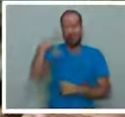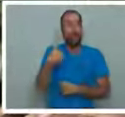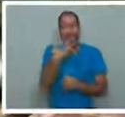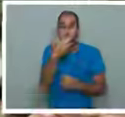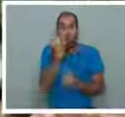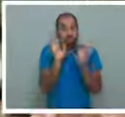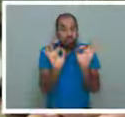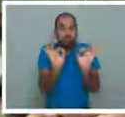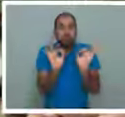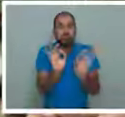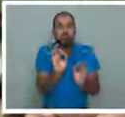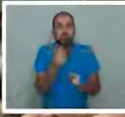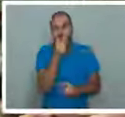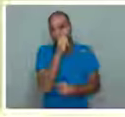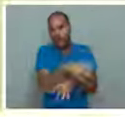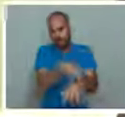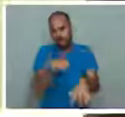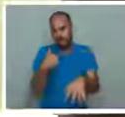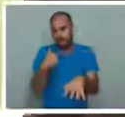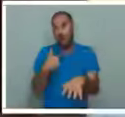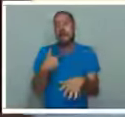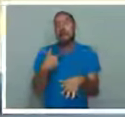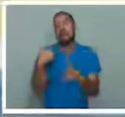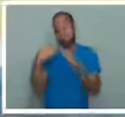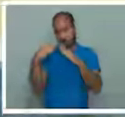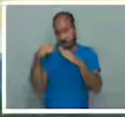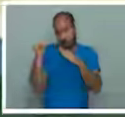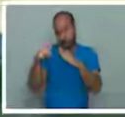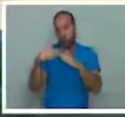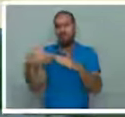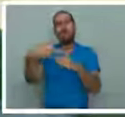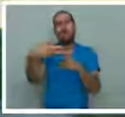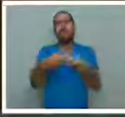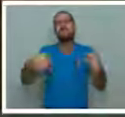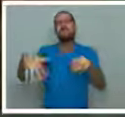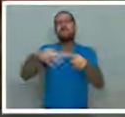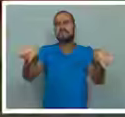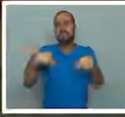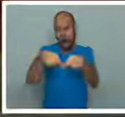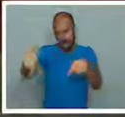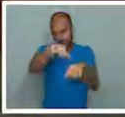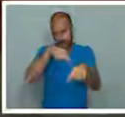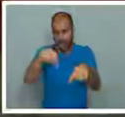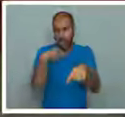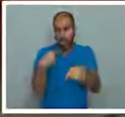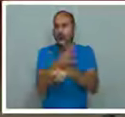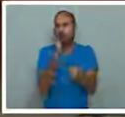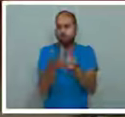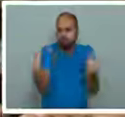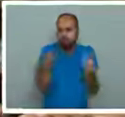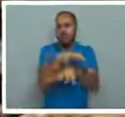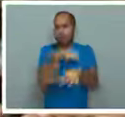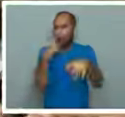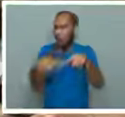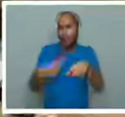y es una cosa que nace con uno que quiere mucho el trabajo este con los animales me gradué en el 2005 llegó unos